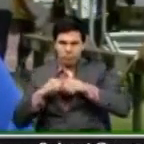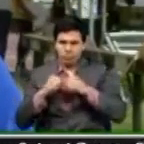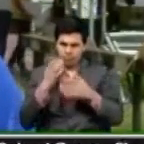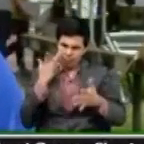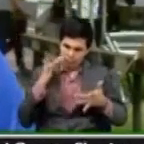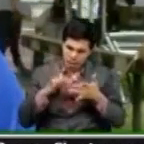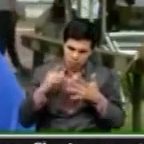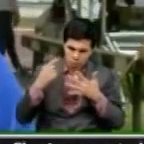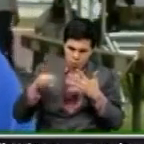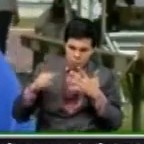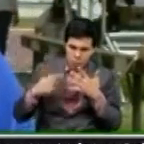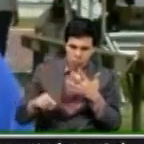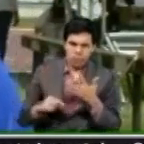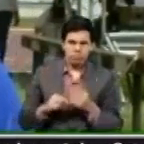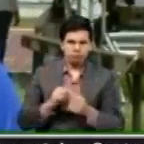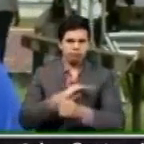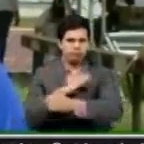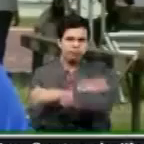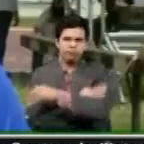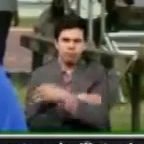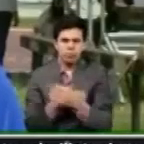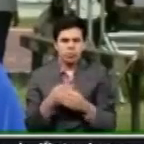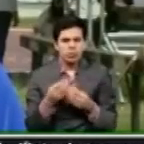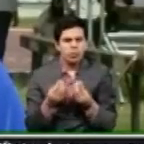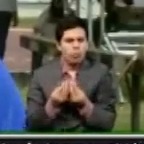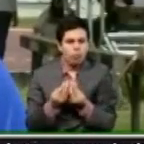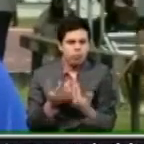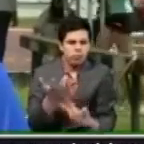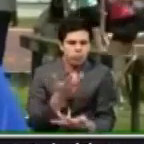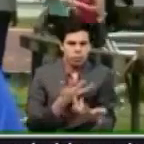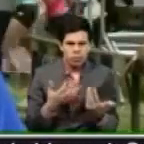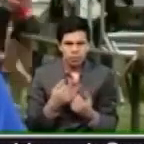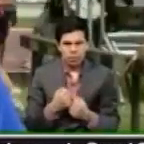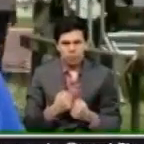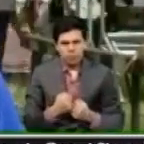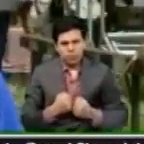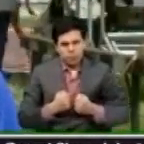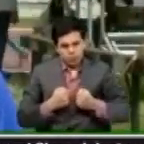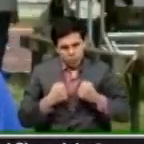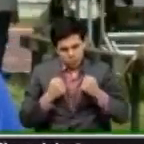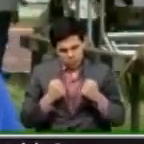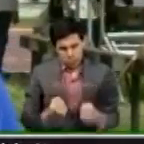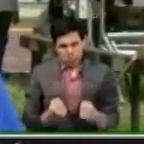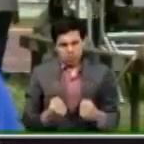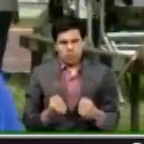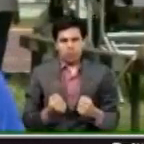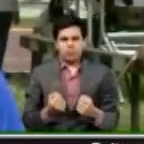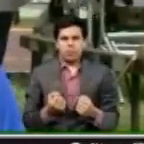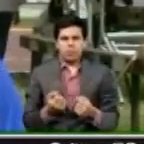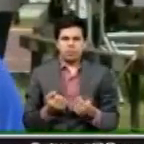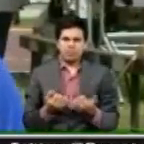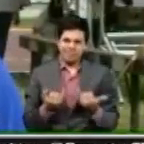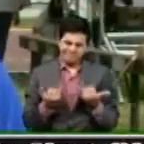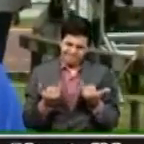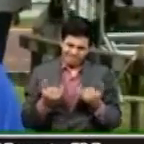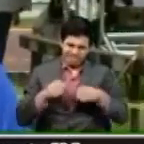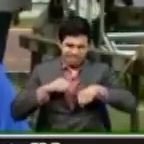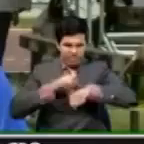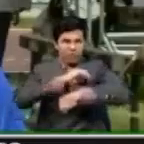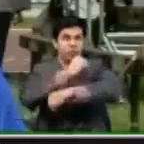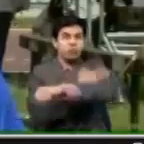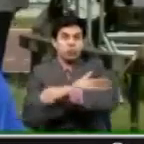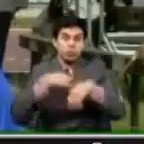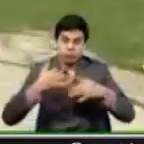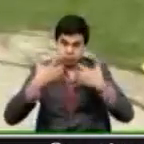accesible, ser comparte con sus compañeros, entrega conocimientos a quienes están empezando. O sea, es